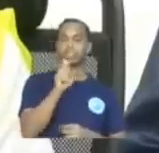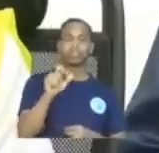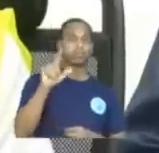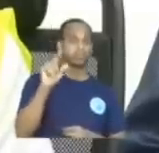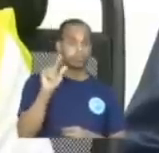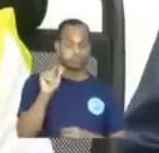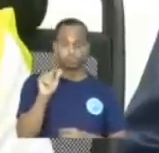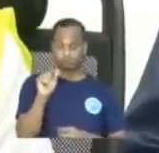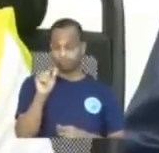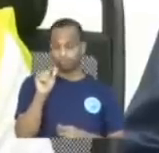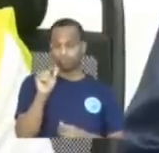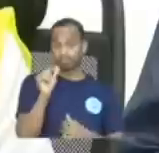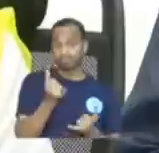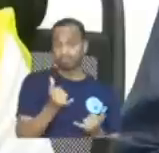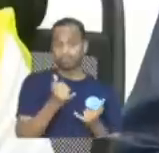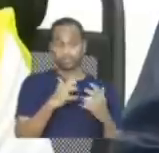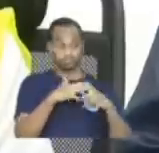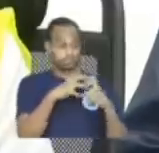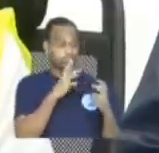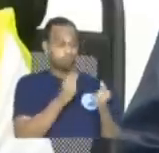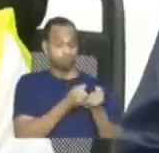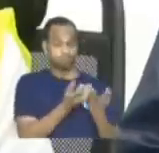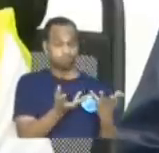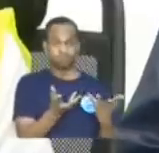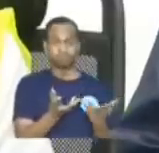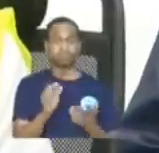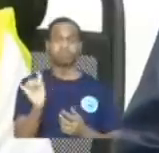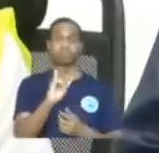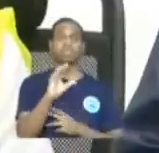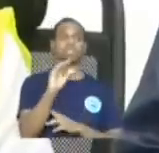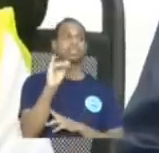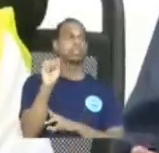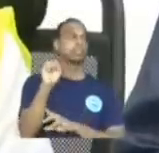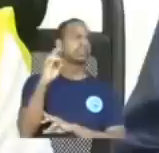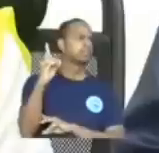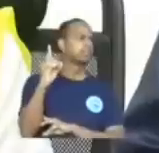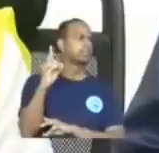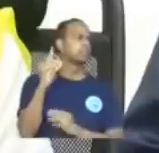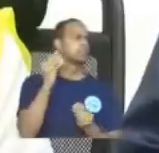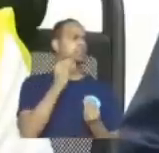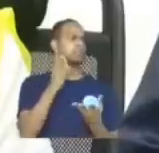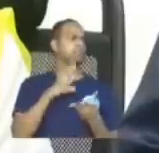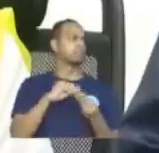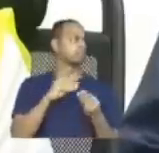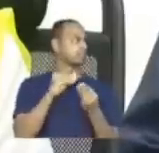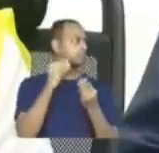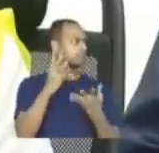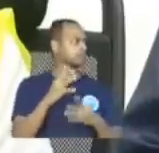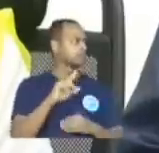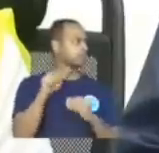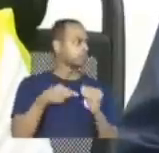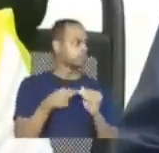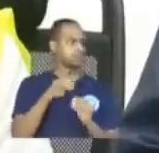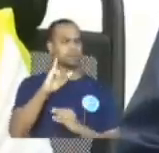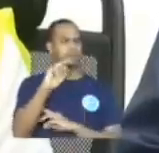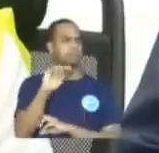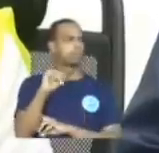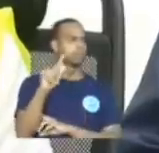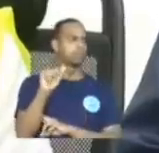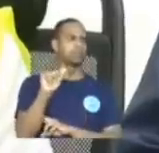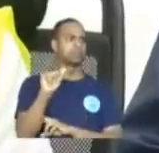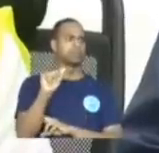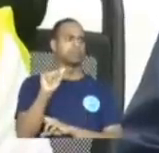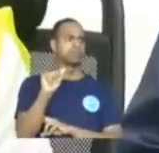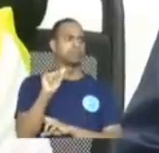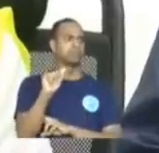servicio. También aquí en la CAS, eso pertenece a INAPA y a las